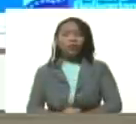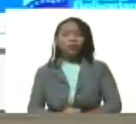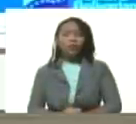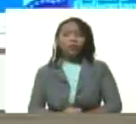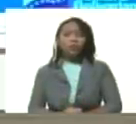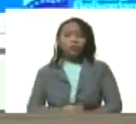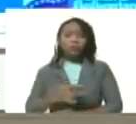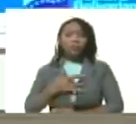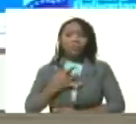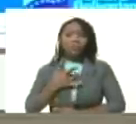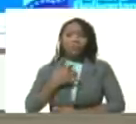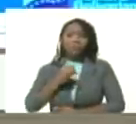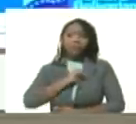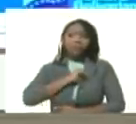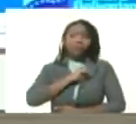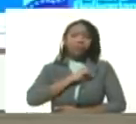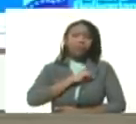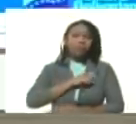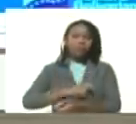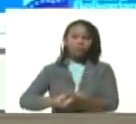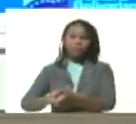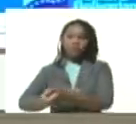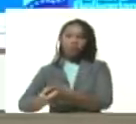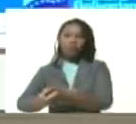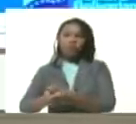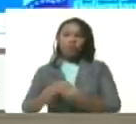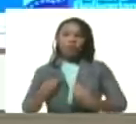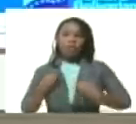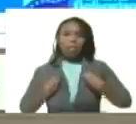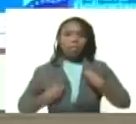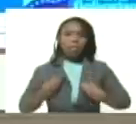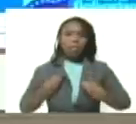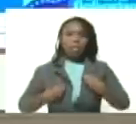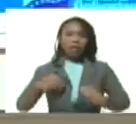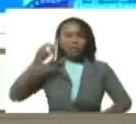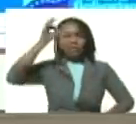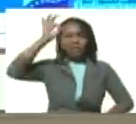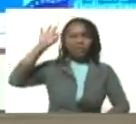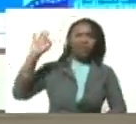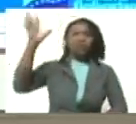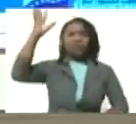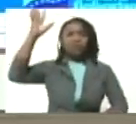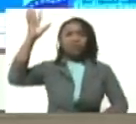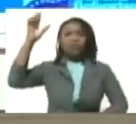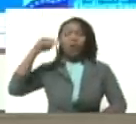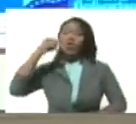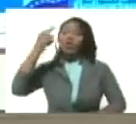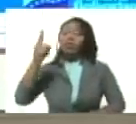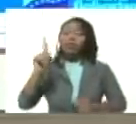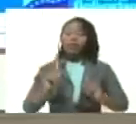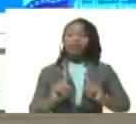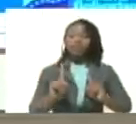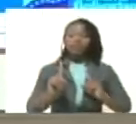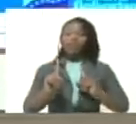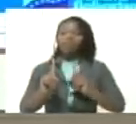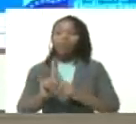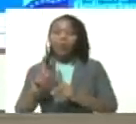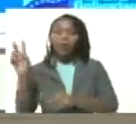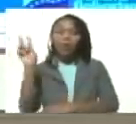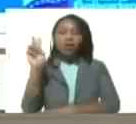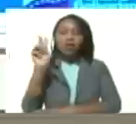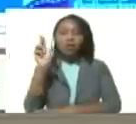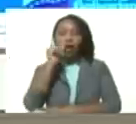siente miedo, rabia, angustia y fastidio cuando se les acerca un